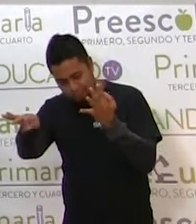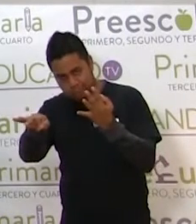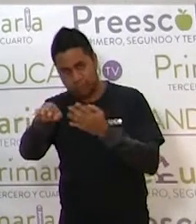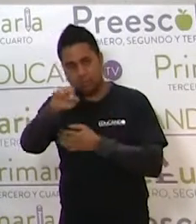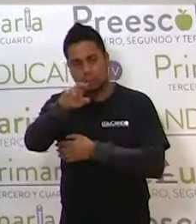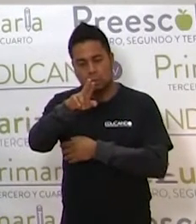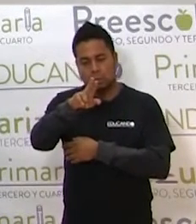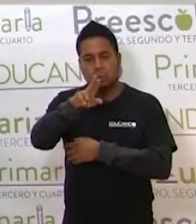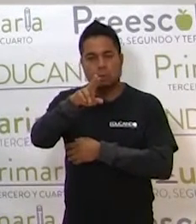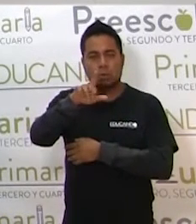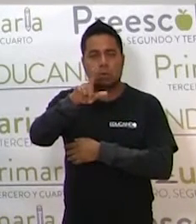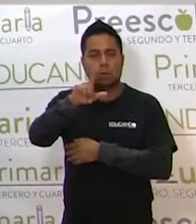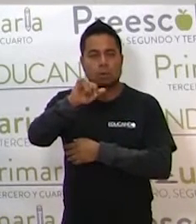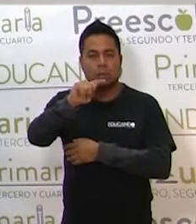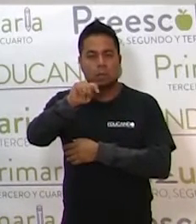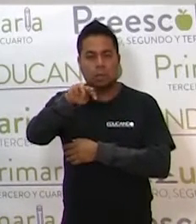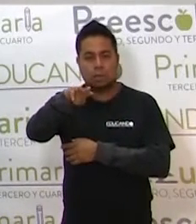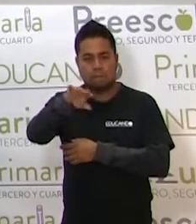bien